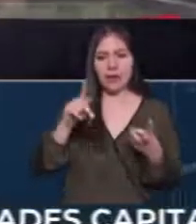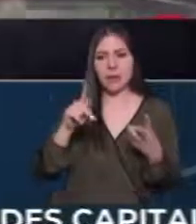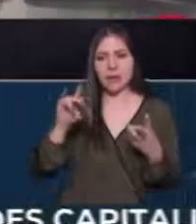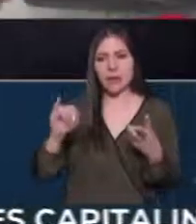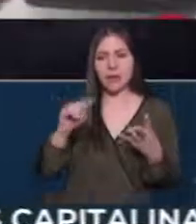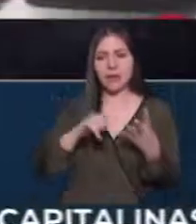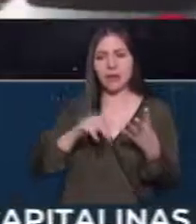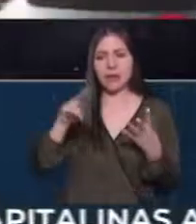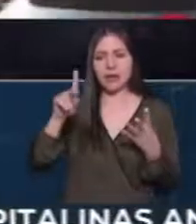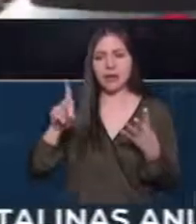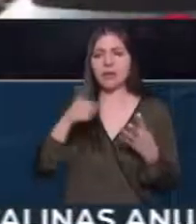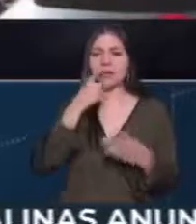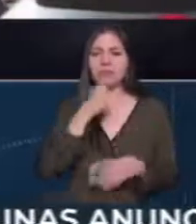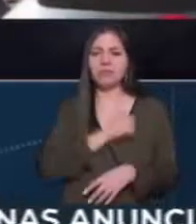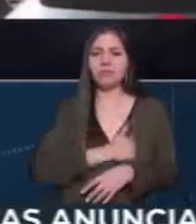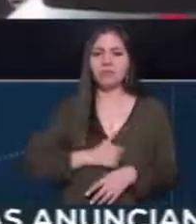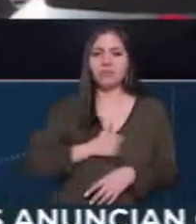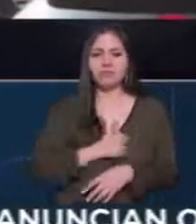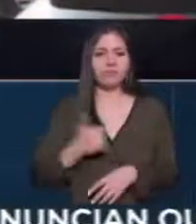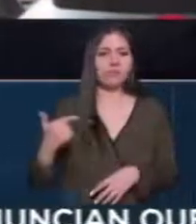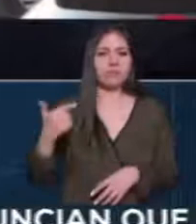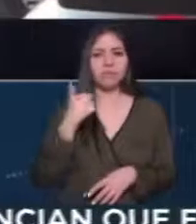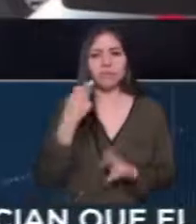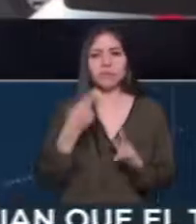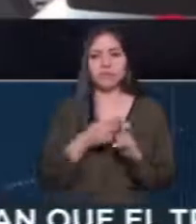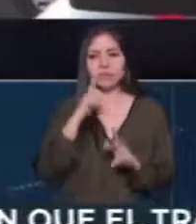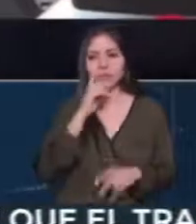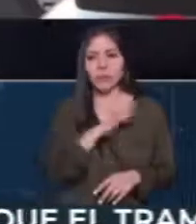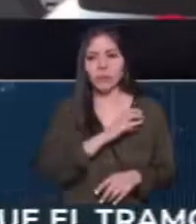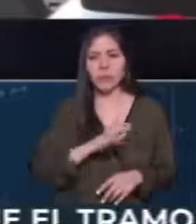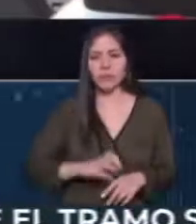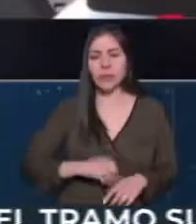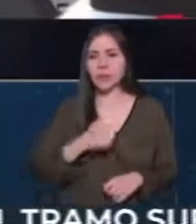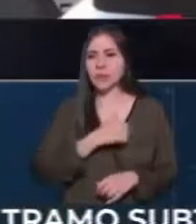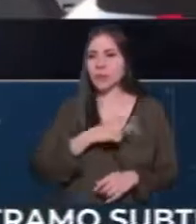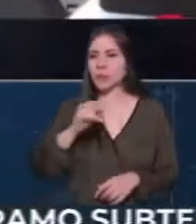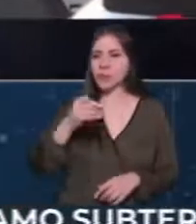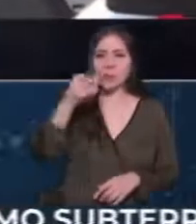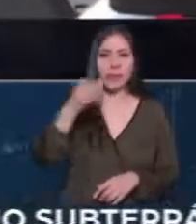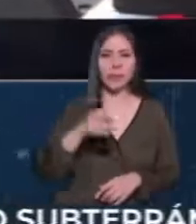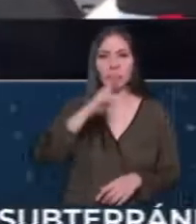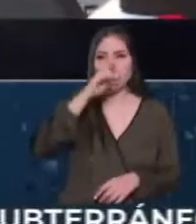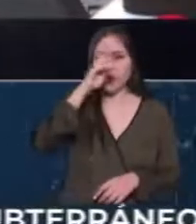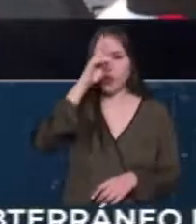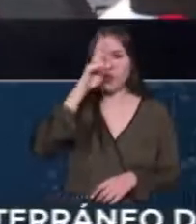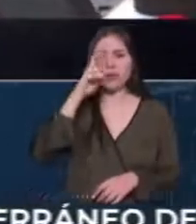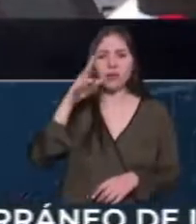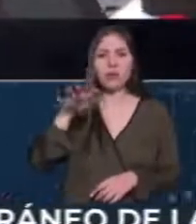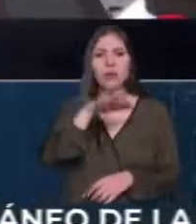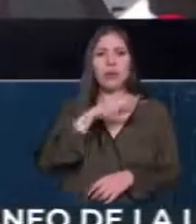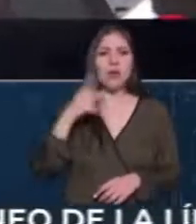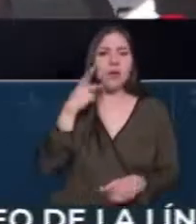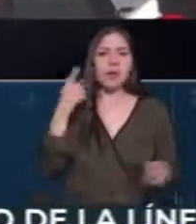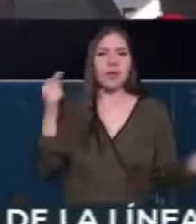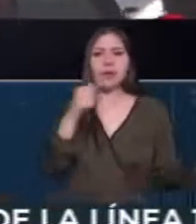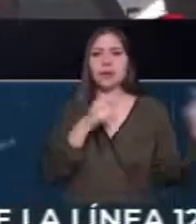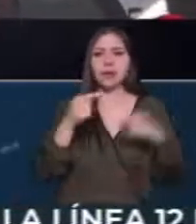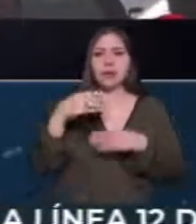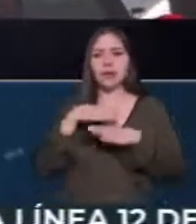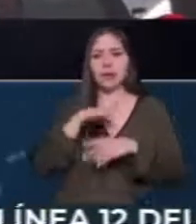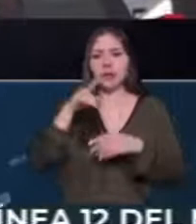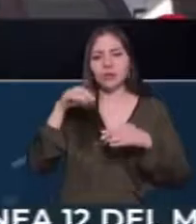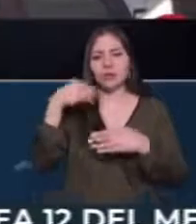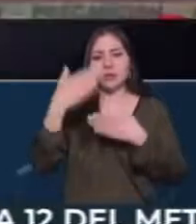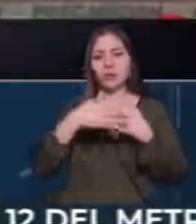la candidata en sus redes sociales y condenaron la violencia política que se ha registrado en el presente proceso electoral. En tanto,